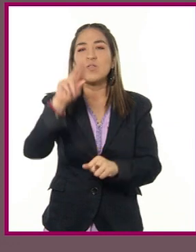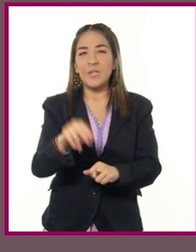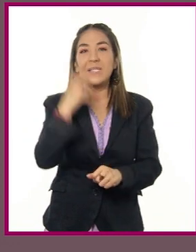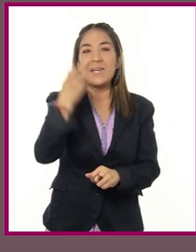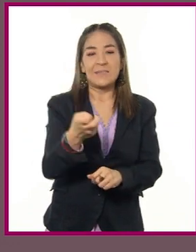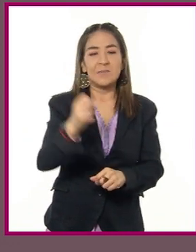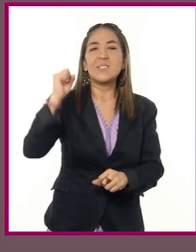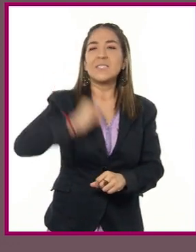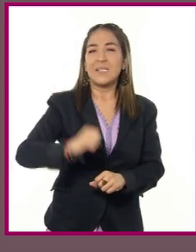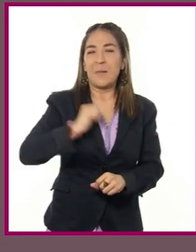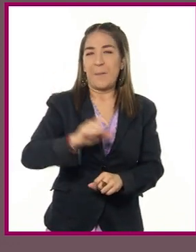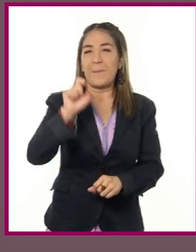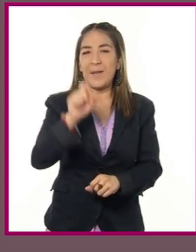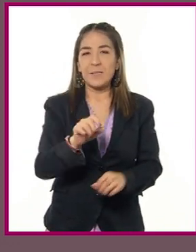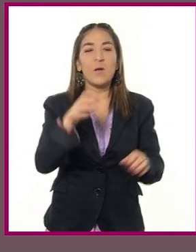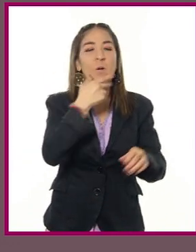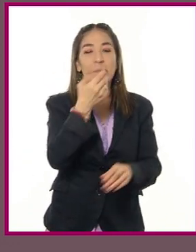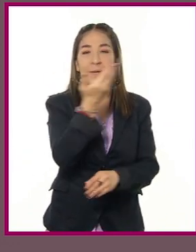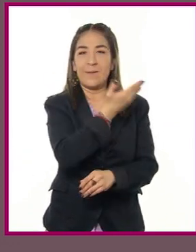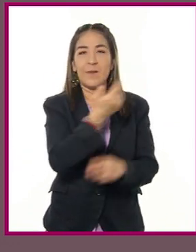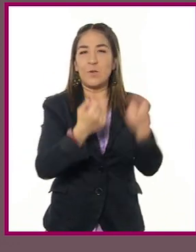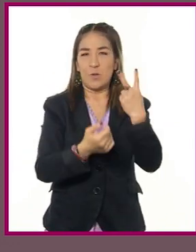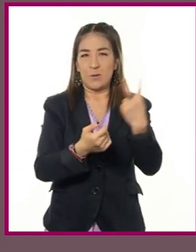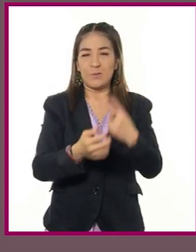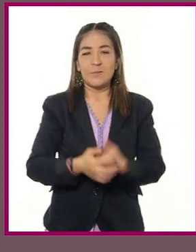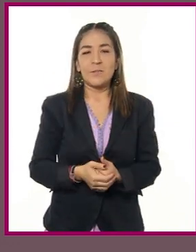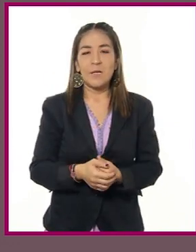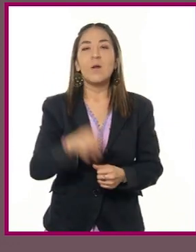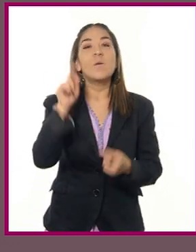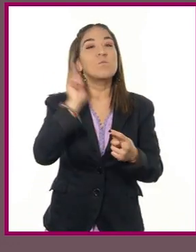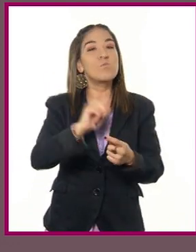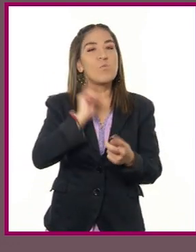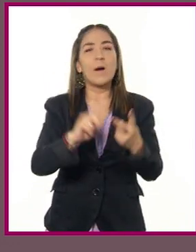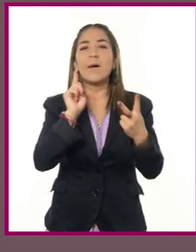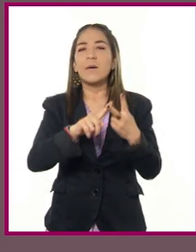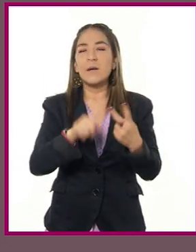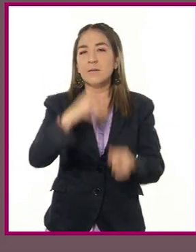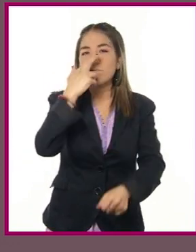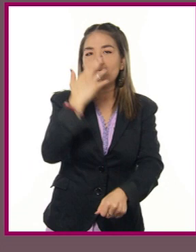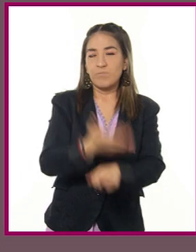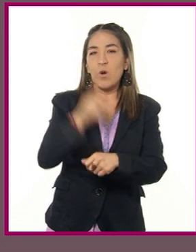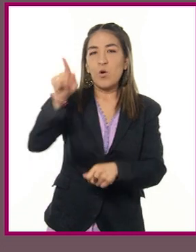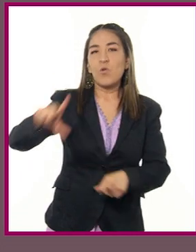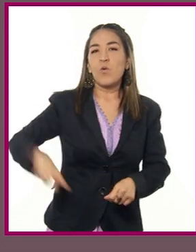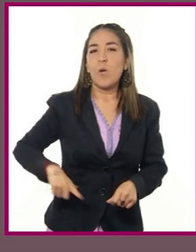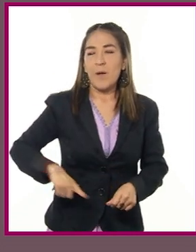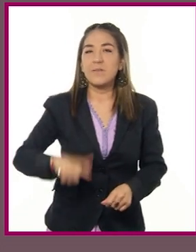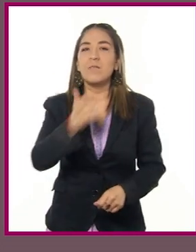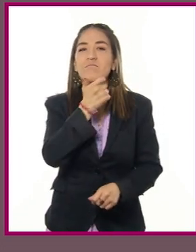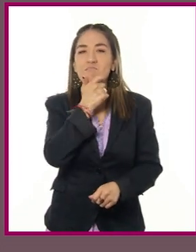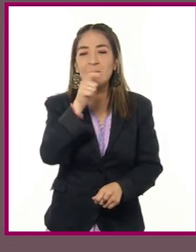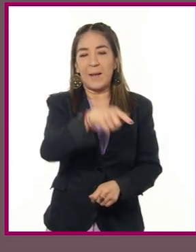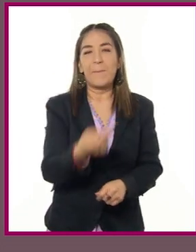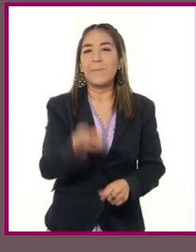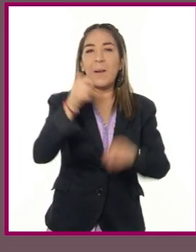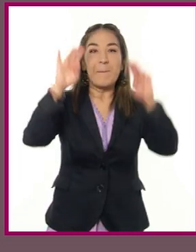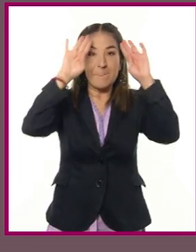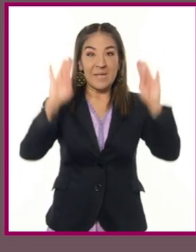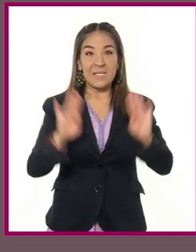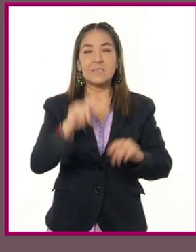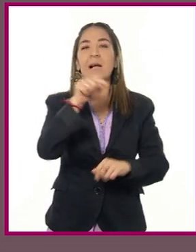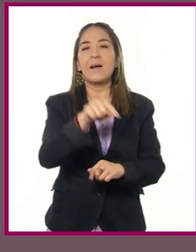y Ronald Reagan. Margaret Thatcher se hizo cargo del gobierno del Reino Unido como primera ministra en mayo